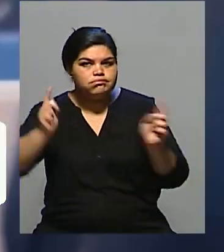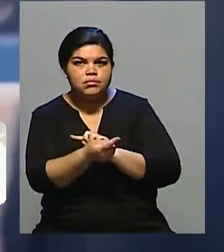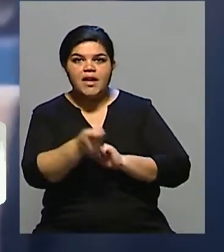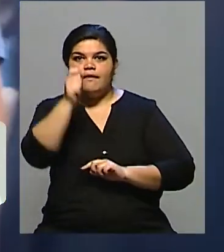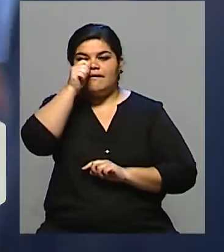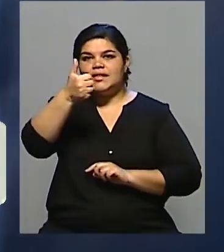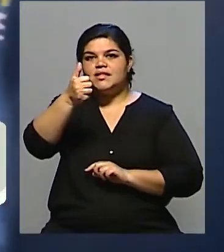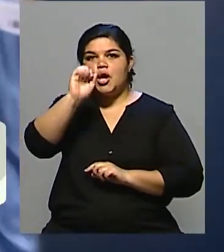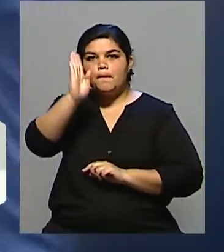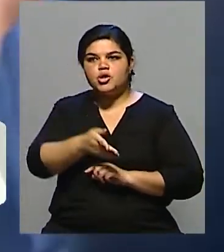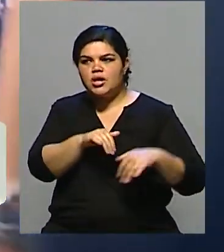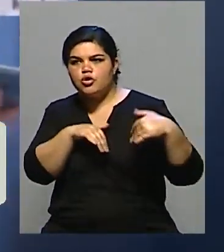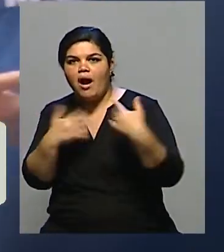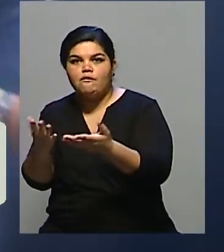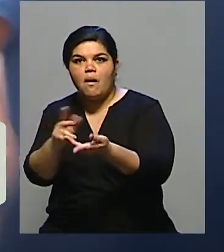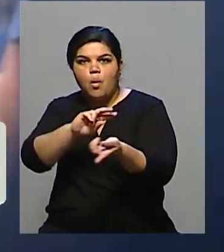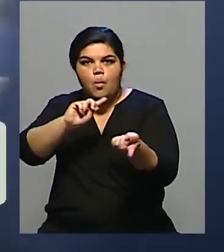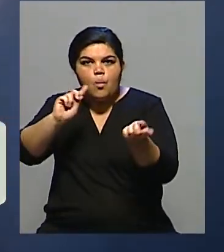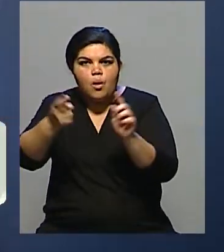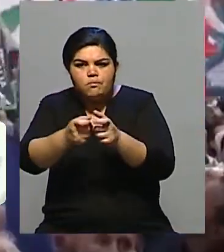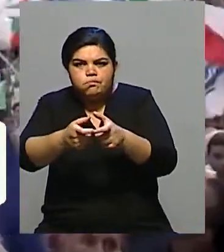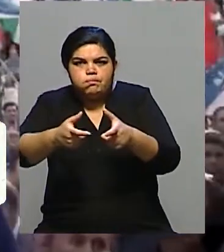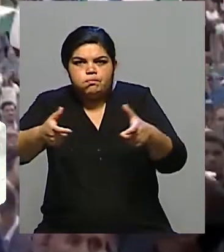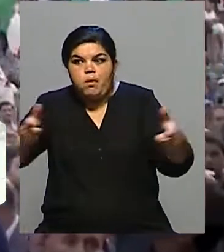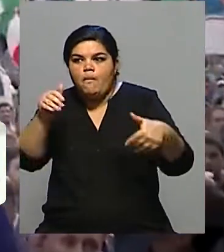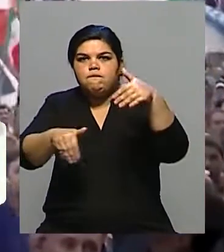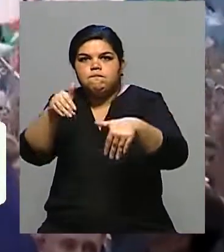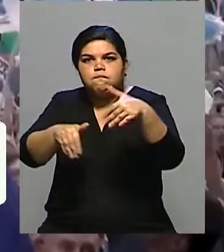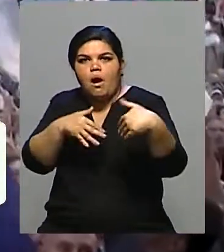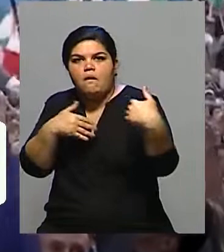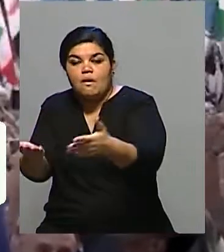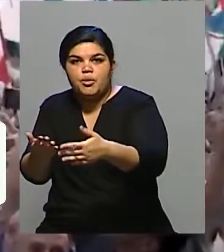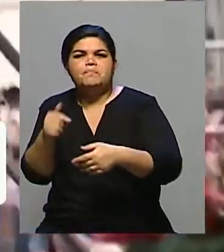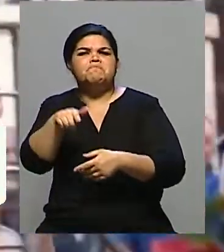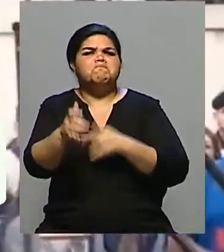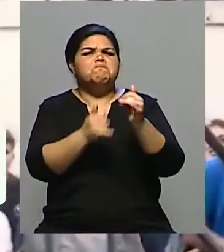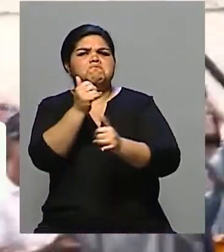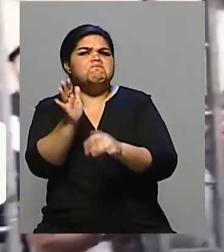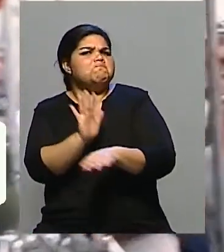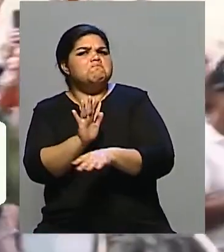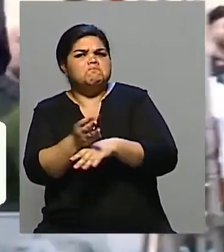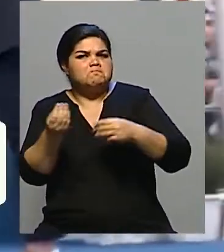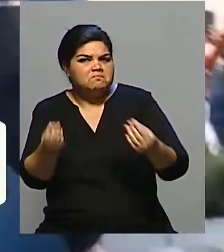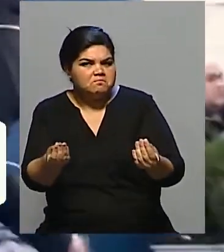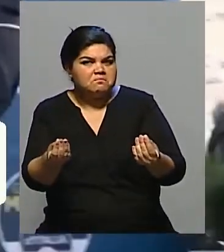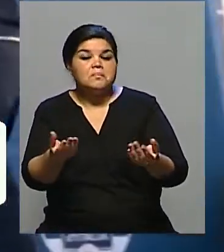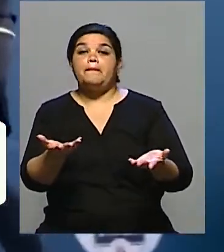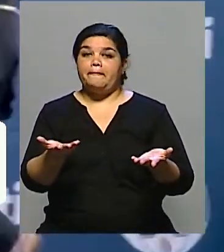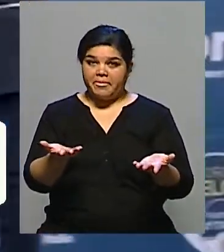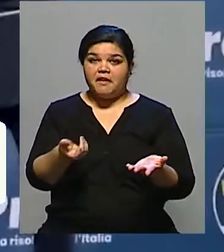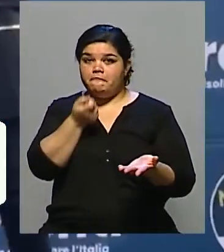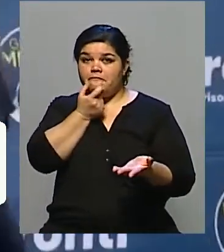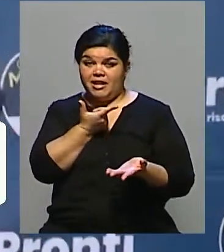26%. ¿Cómo se explica todo esto? De una forma muy sencilla. En primer lugar, hay que aclarar una